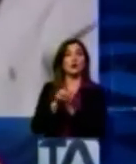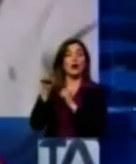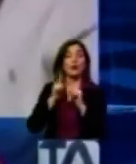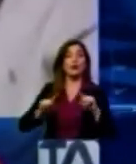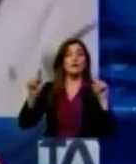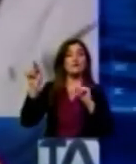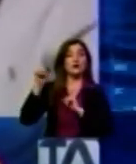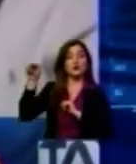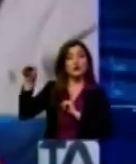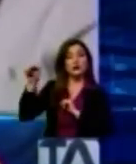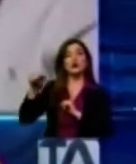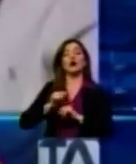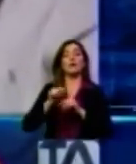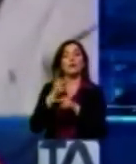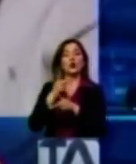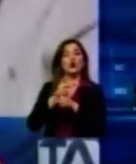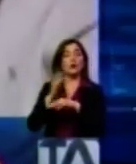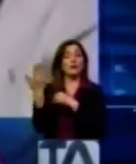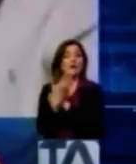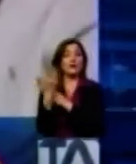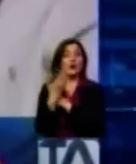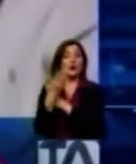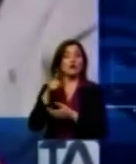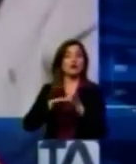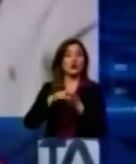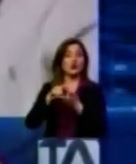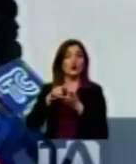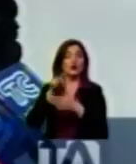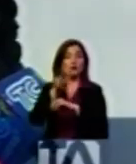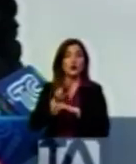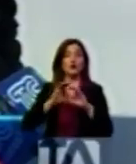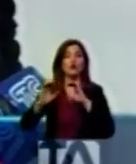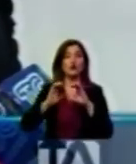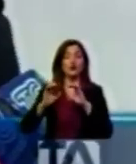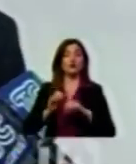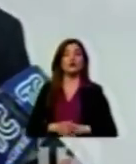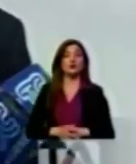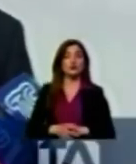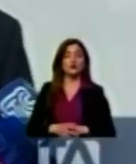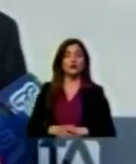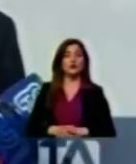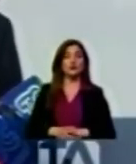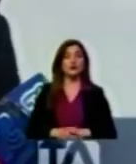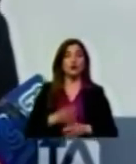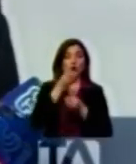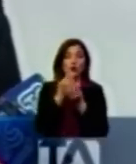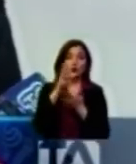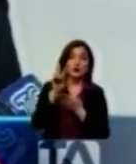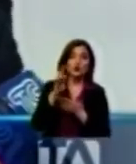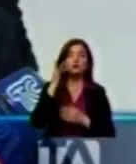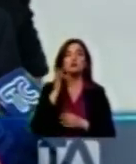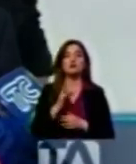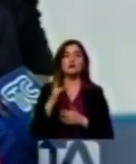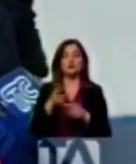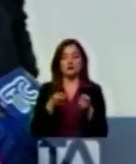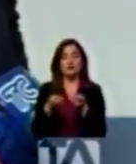Bravo, propietario de una productora de televisión contratista de la SECOM. Sobre el informe que refiere a unos 2 hechos irregulares